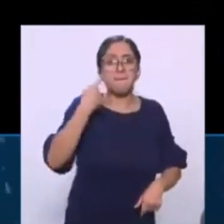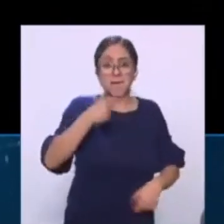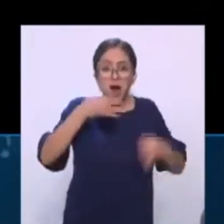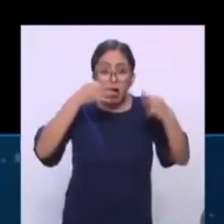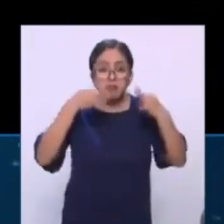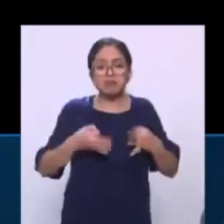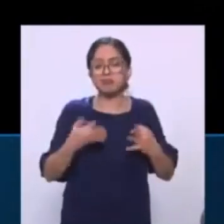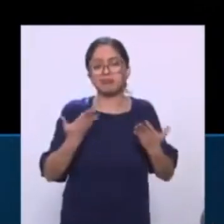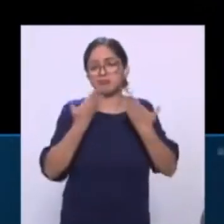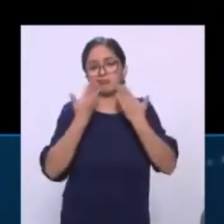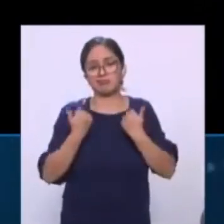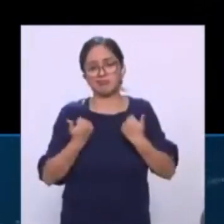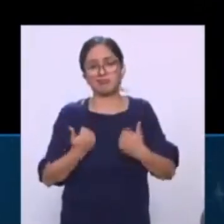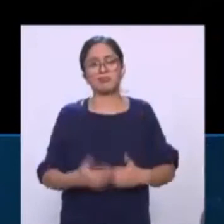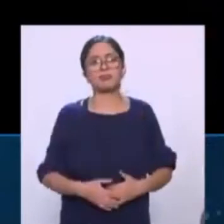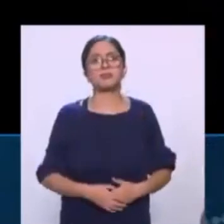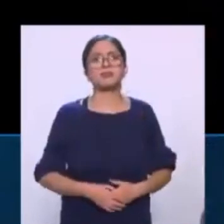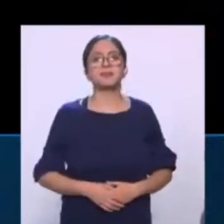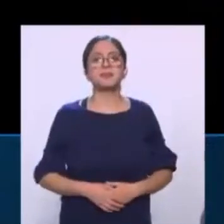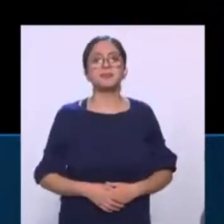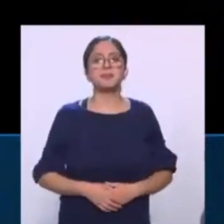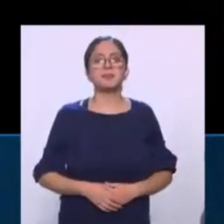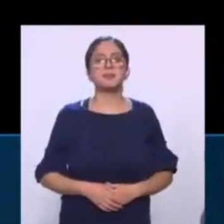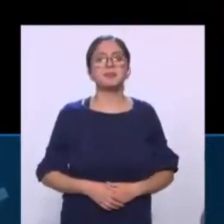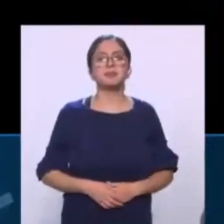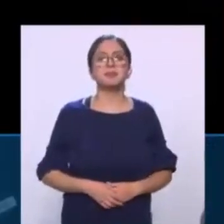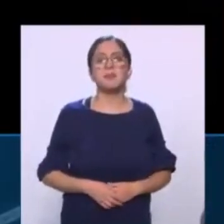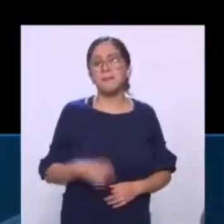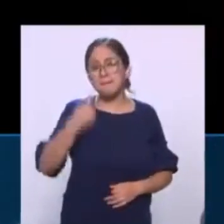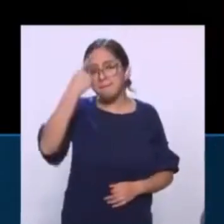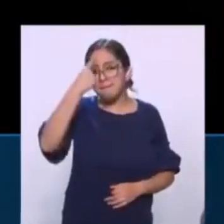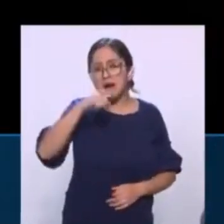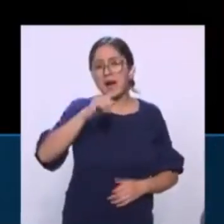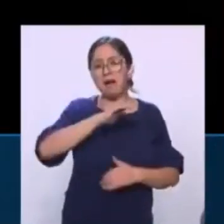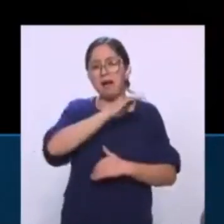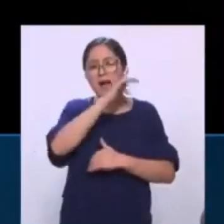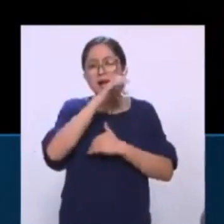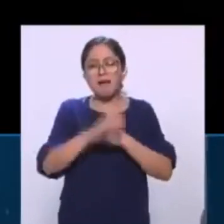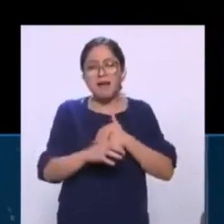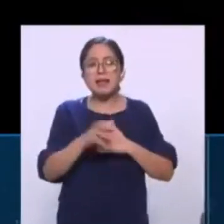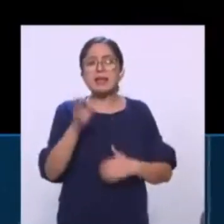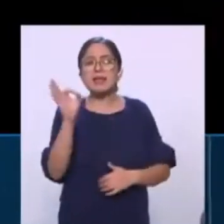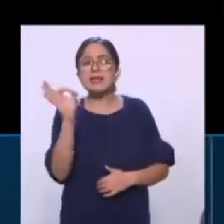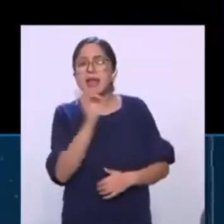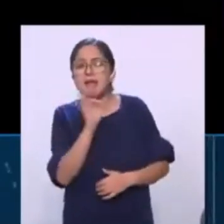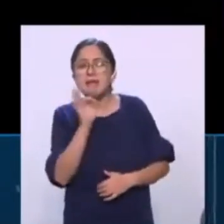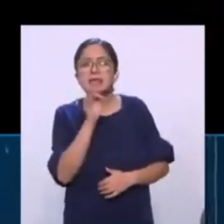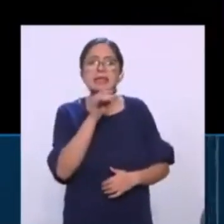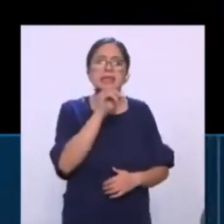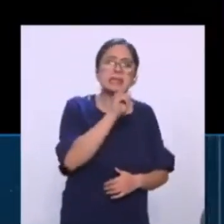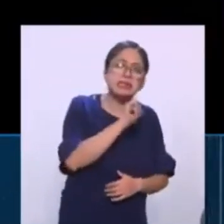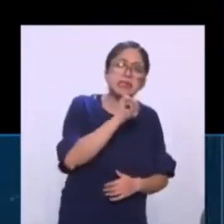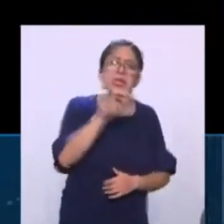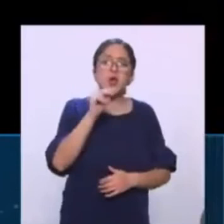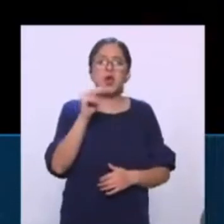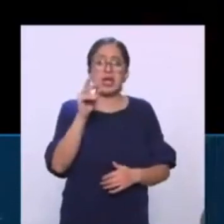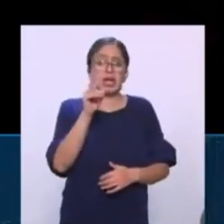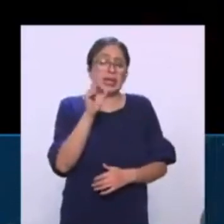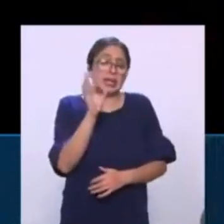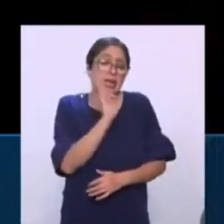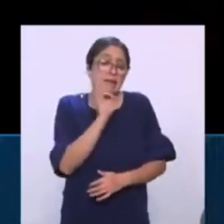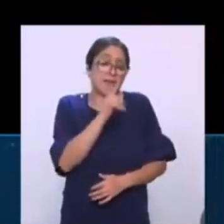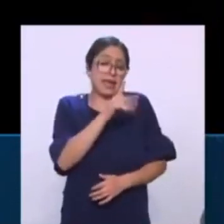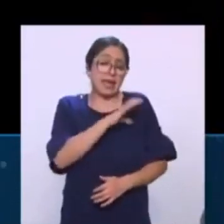Nada más para terminar, ¿seguiría en el caso eventual, que por ahí no se ve tan eventual, de que ganara Joe Biden,